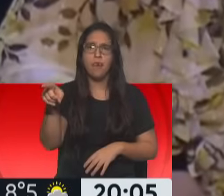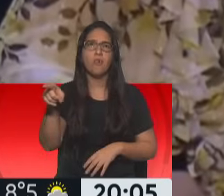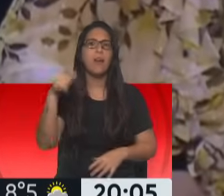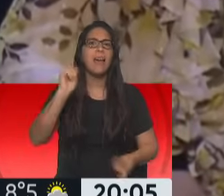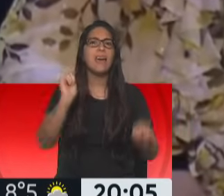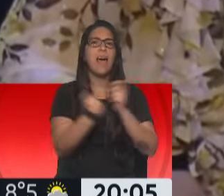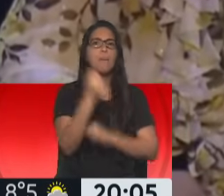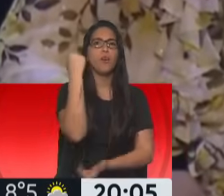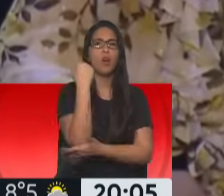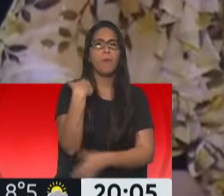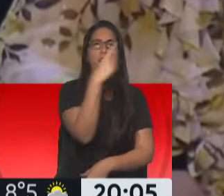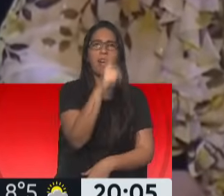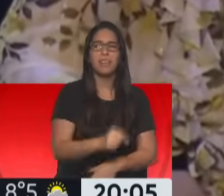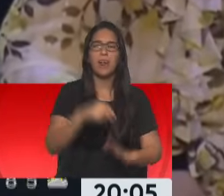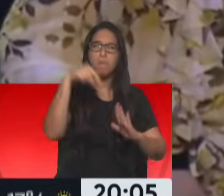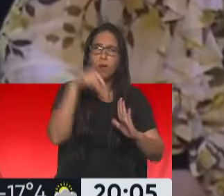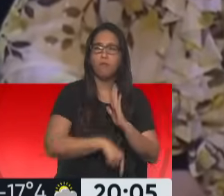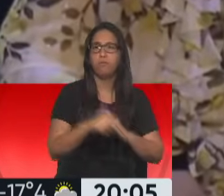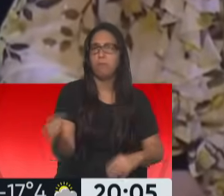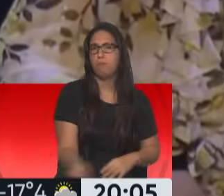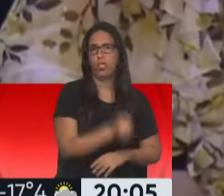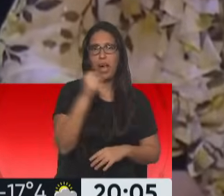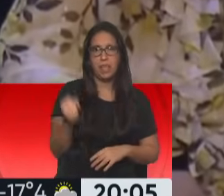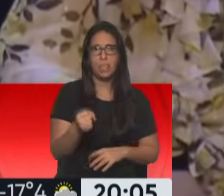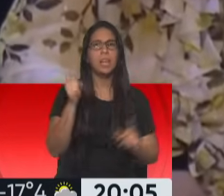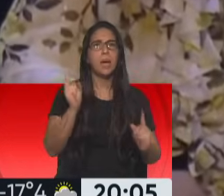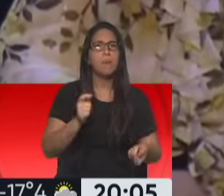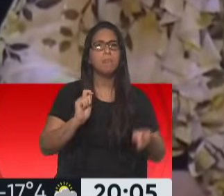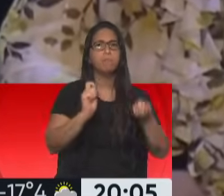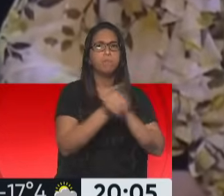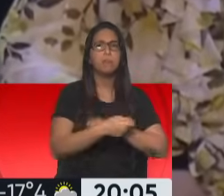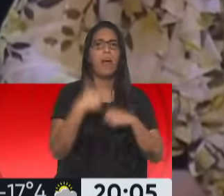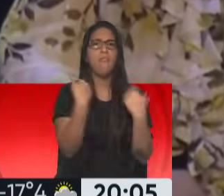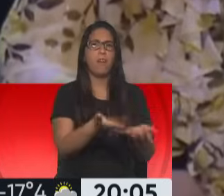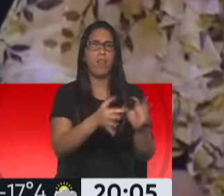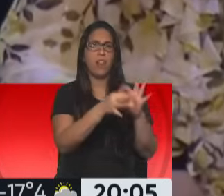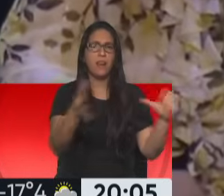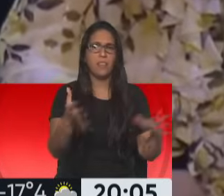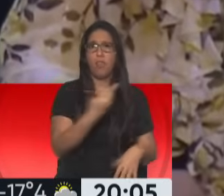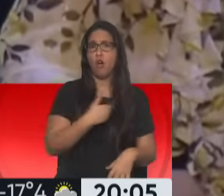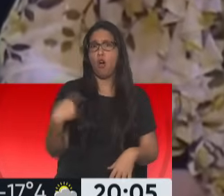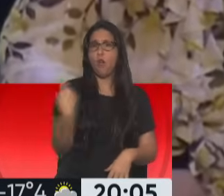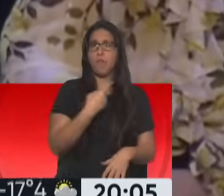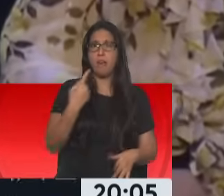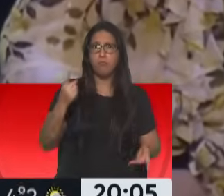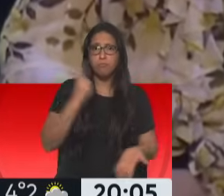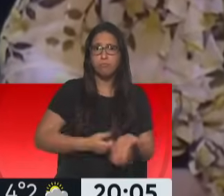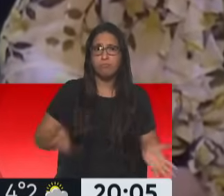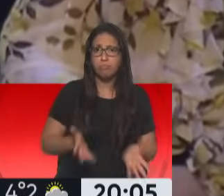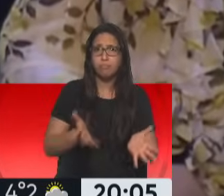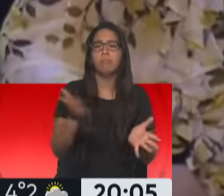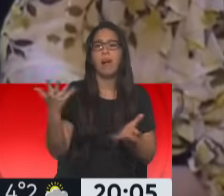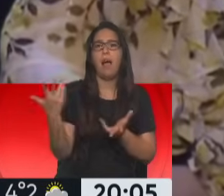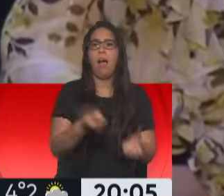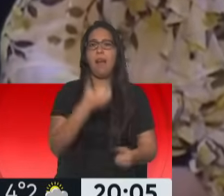económico profundo en la Argentina y la importancia de las reformas pro libertad que nuestro gobierno está impulsando.